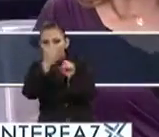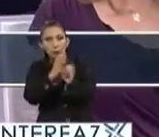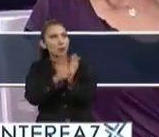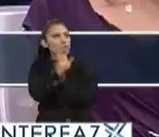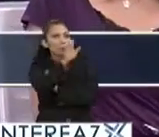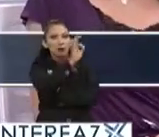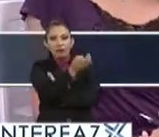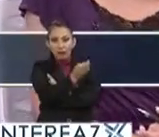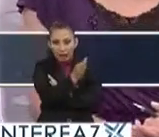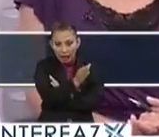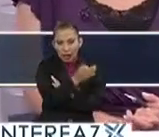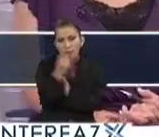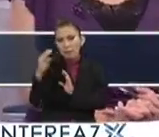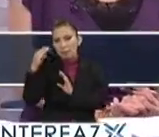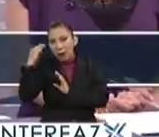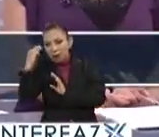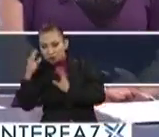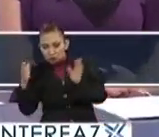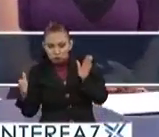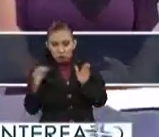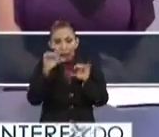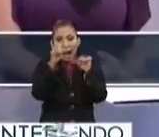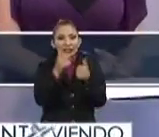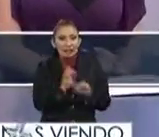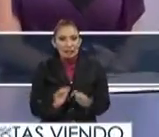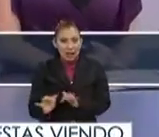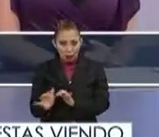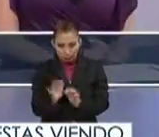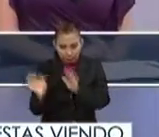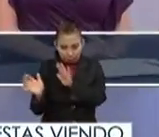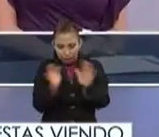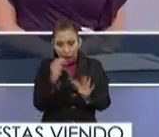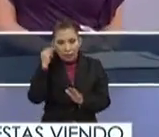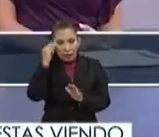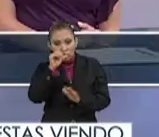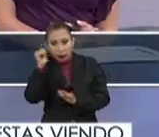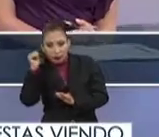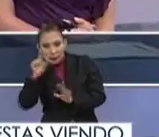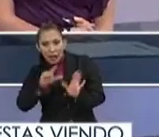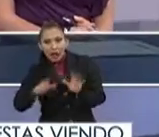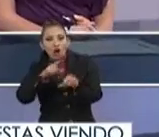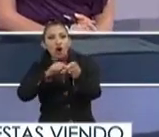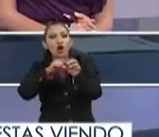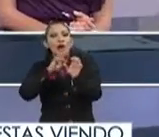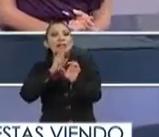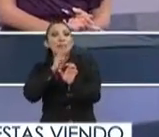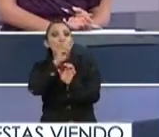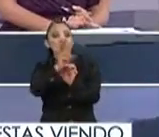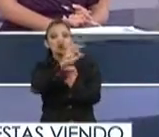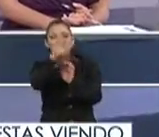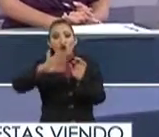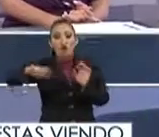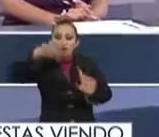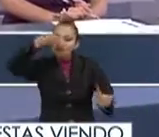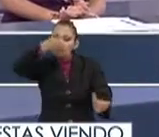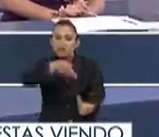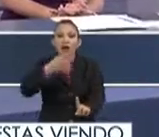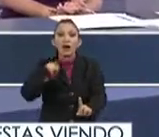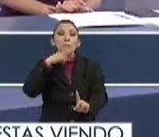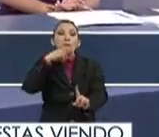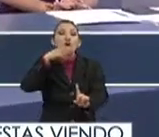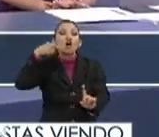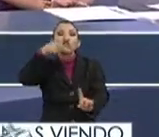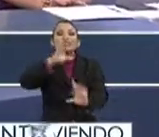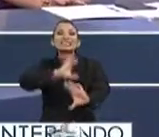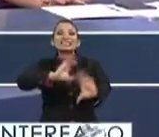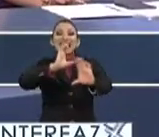en febrero y parte de marzo tenemos el arte del piano. Luego, marzo y abril tenemos los colores de la voz, ¿no? Donde todo se centra